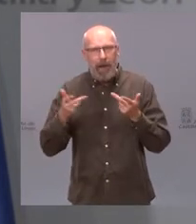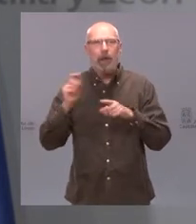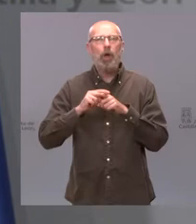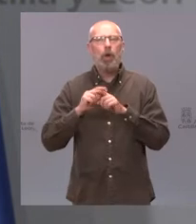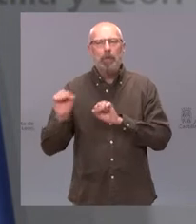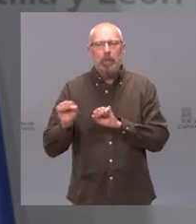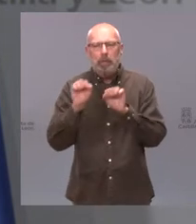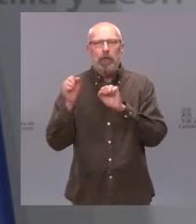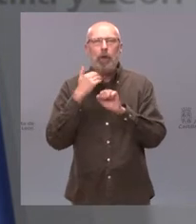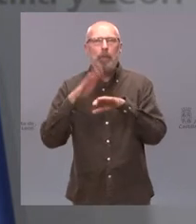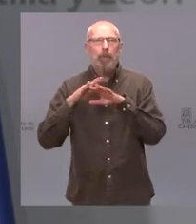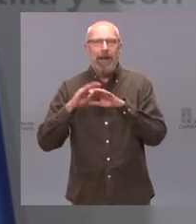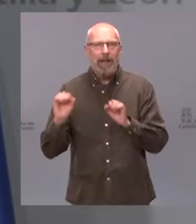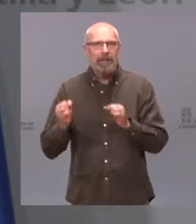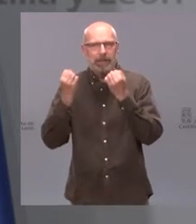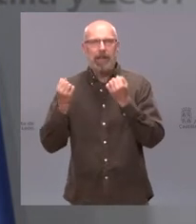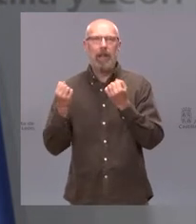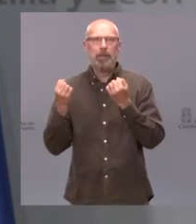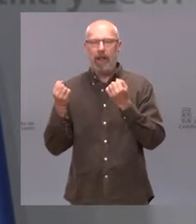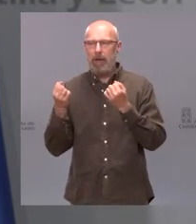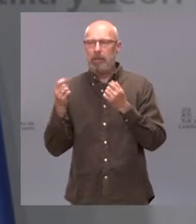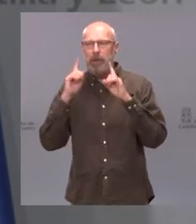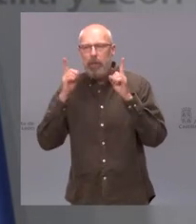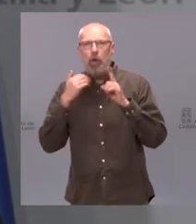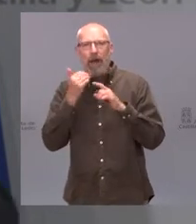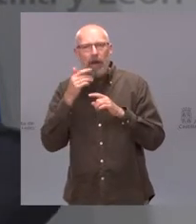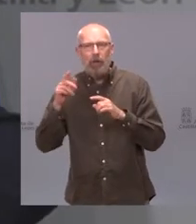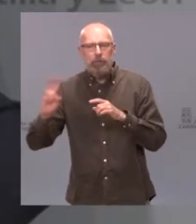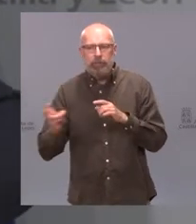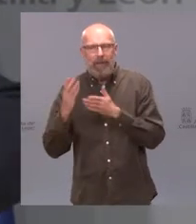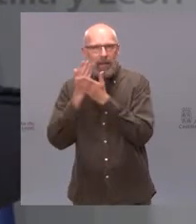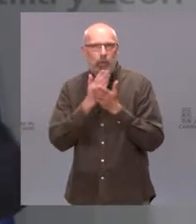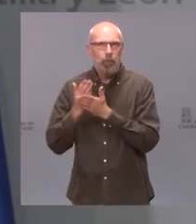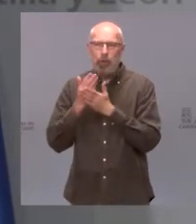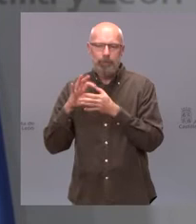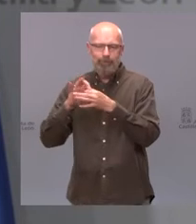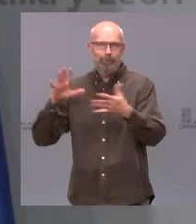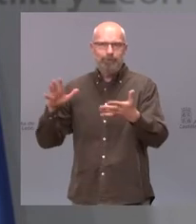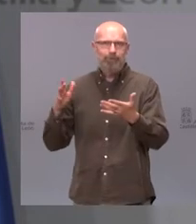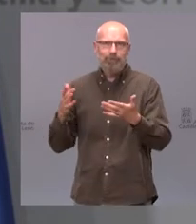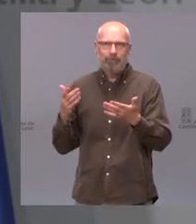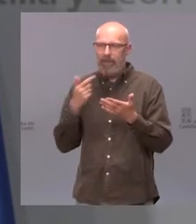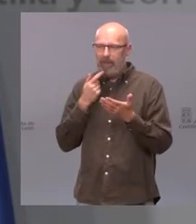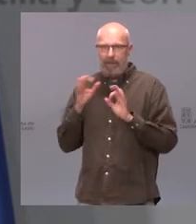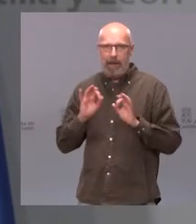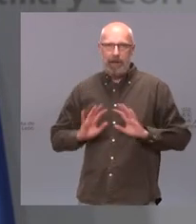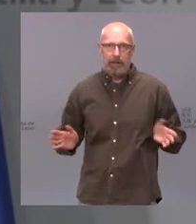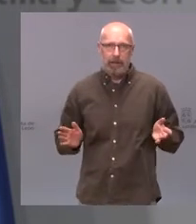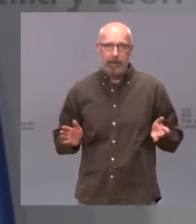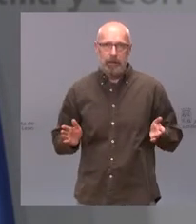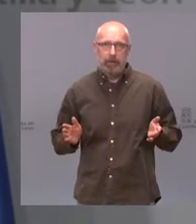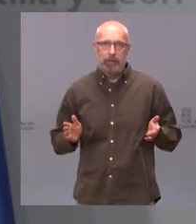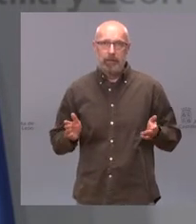tamaño muestral, ni este ha sido el objetivo, ni siquiera esto ha sido evaluado. Por tanto, no podemos explicar aquello